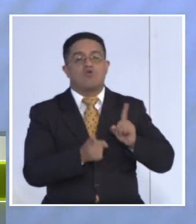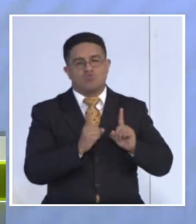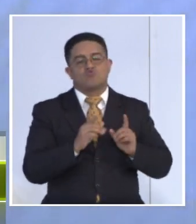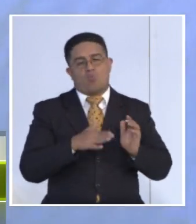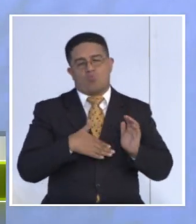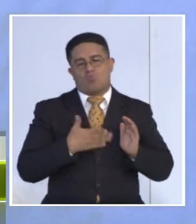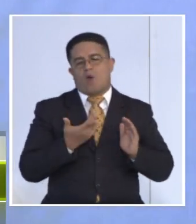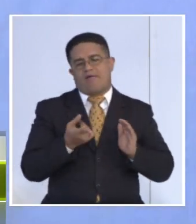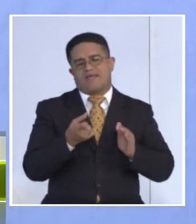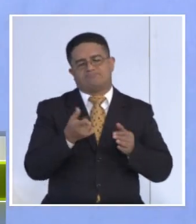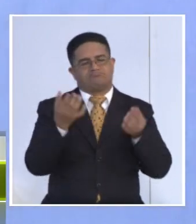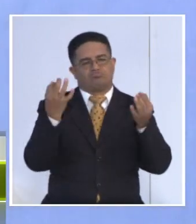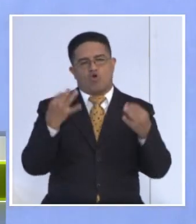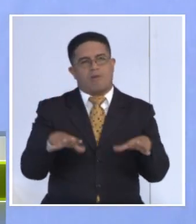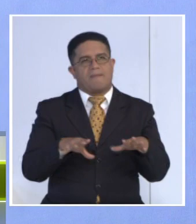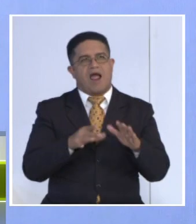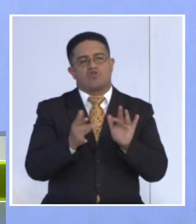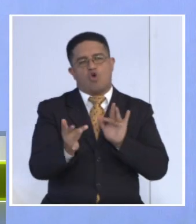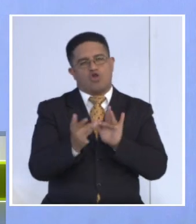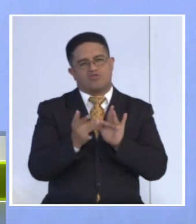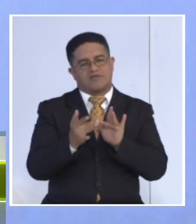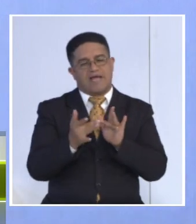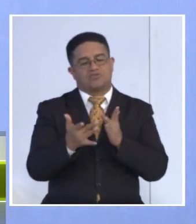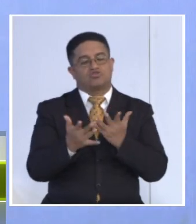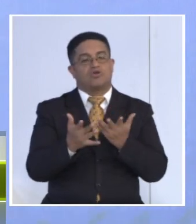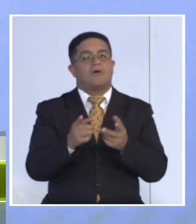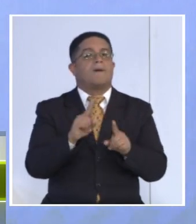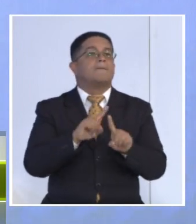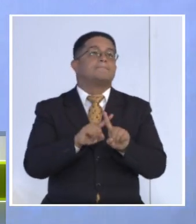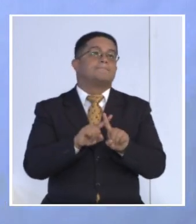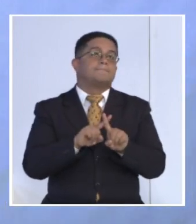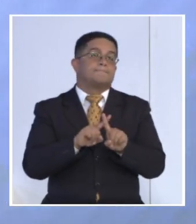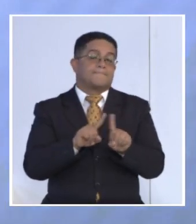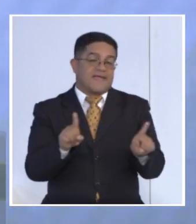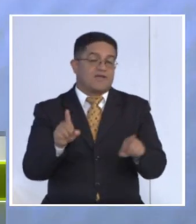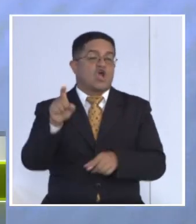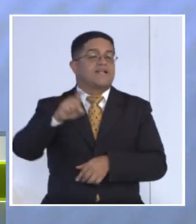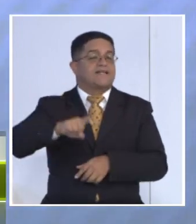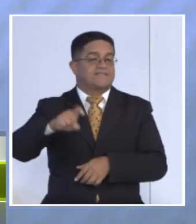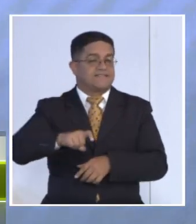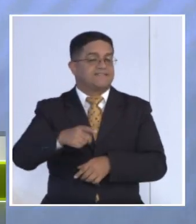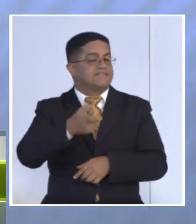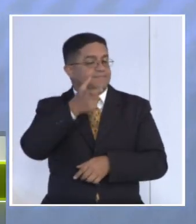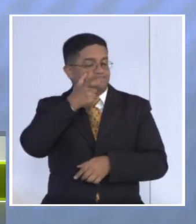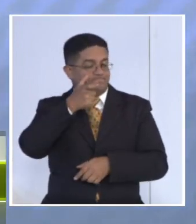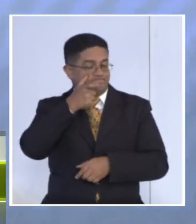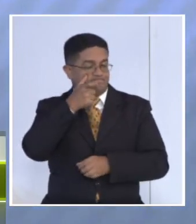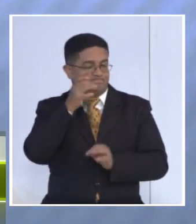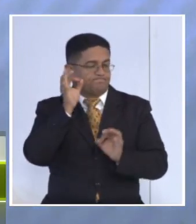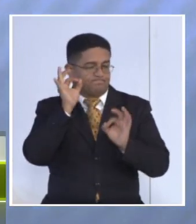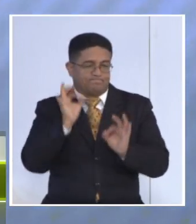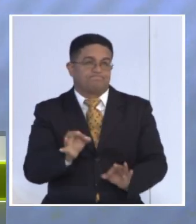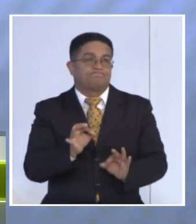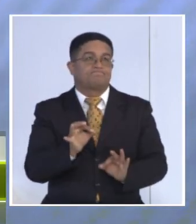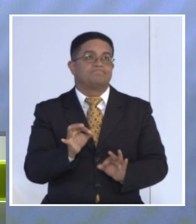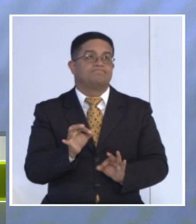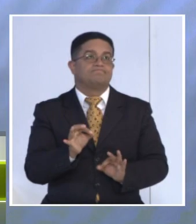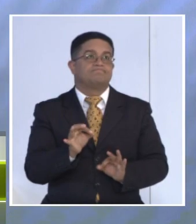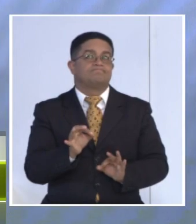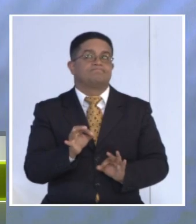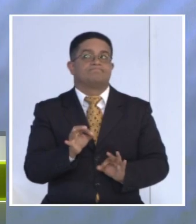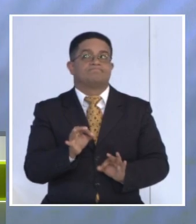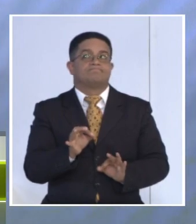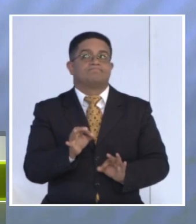escolaridad normal y se enferman mucho menos, pero sin duda que requieren de un seguimiento estrecho por